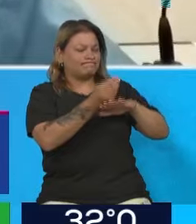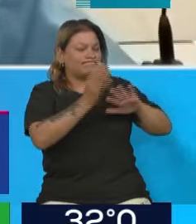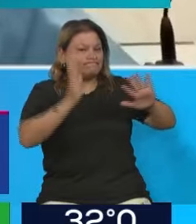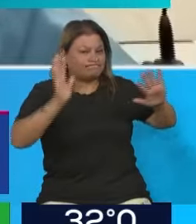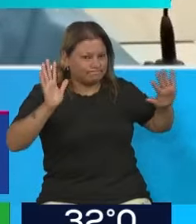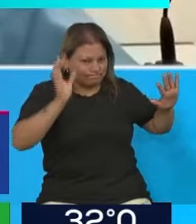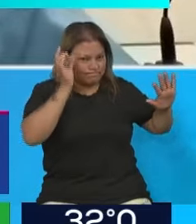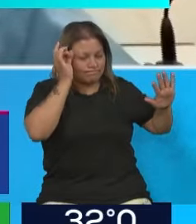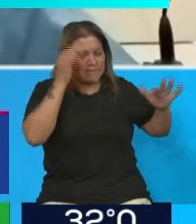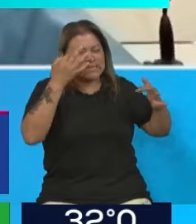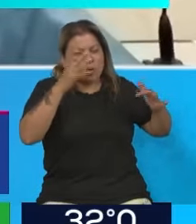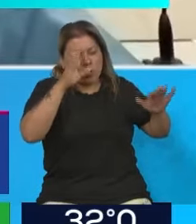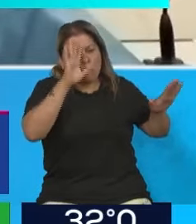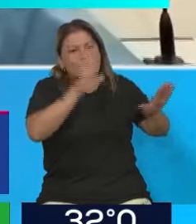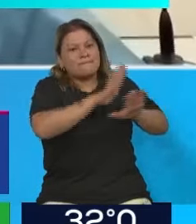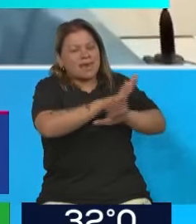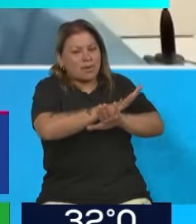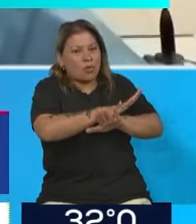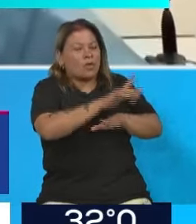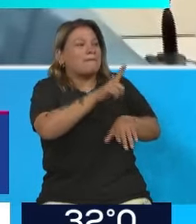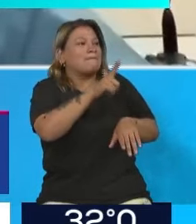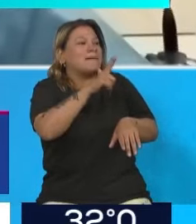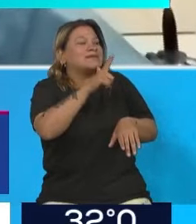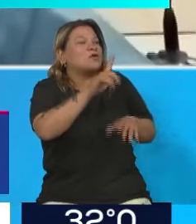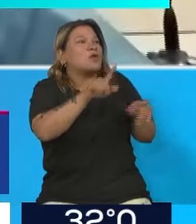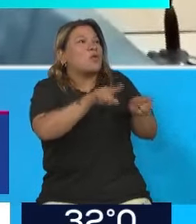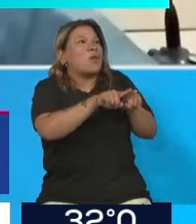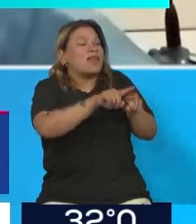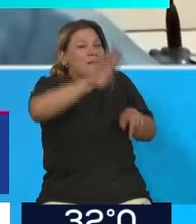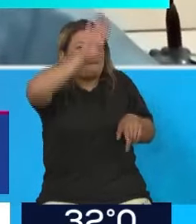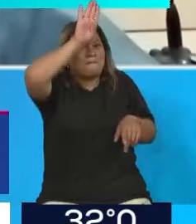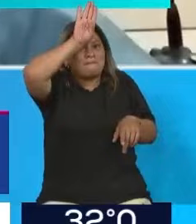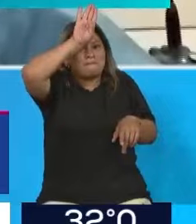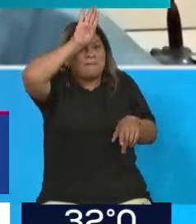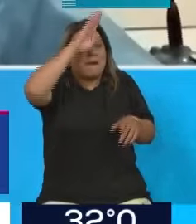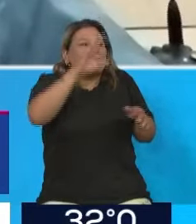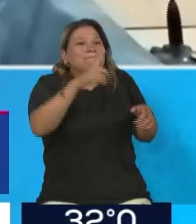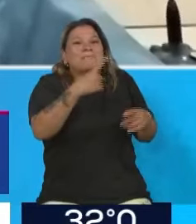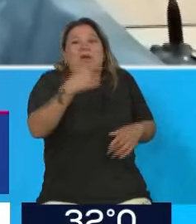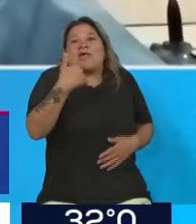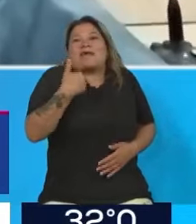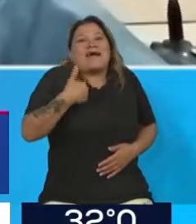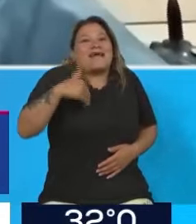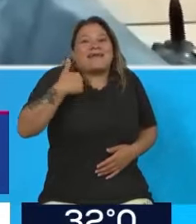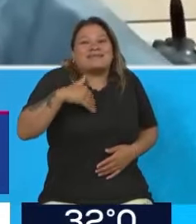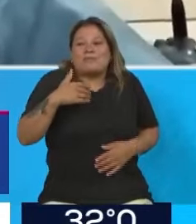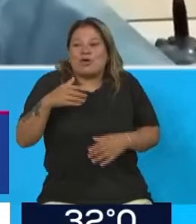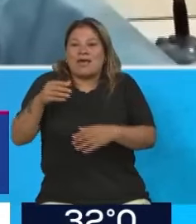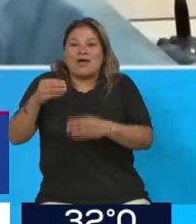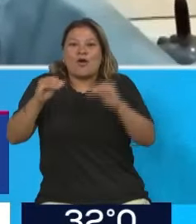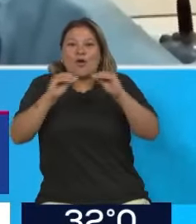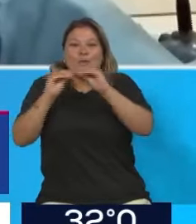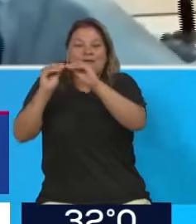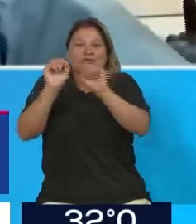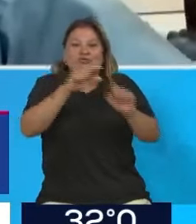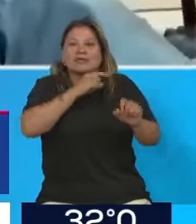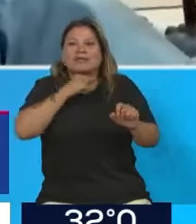de un equívoco es como un papa pero la Argentina porque son todos sus Parres los que lo ungen como el referente de la